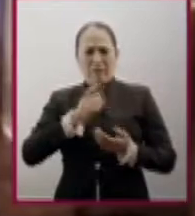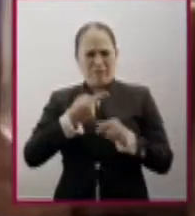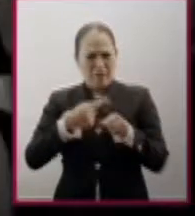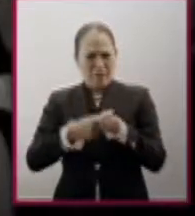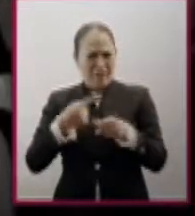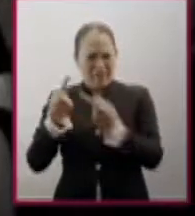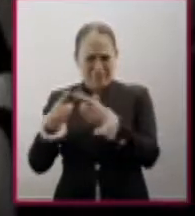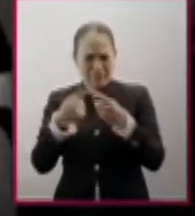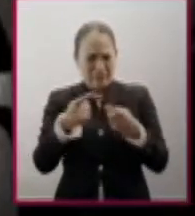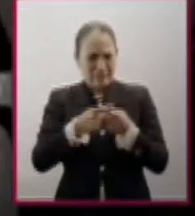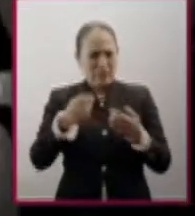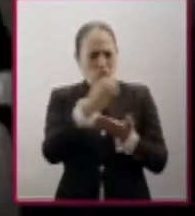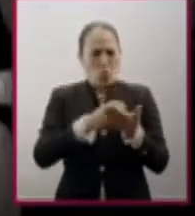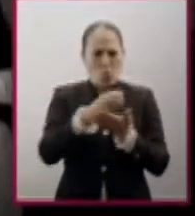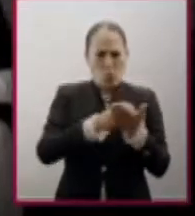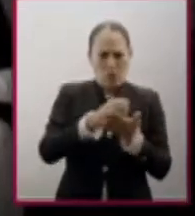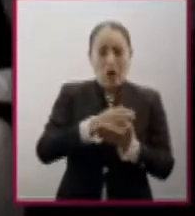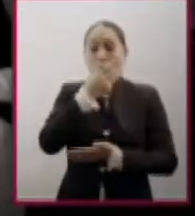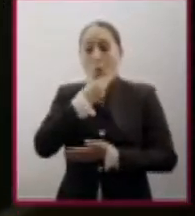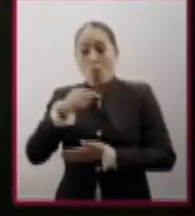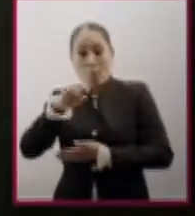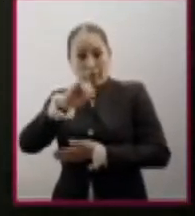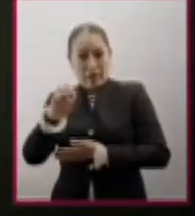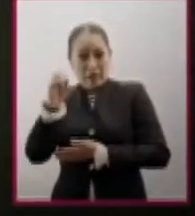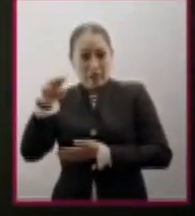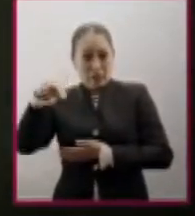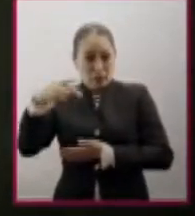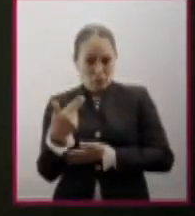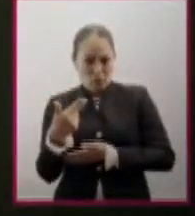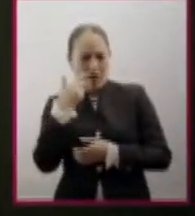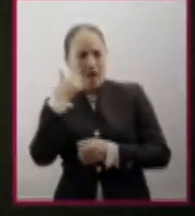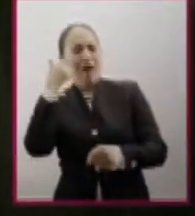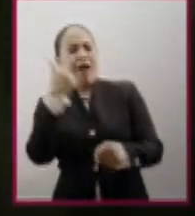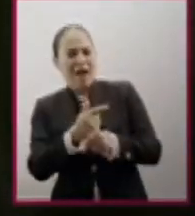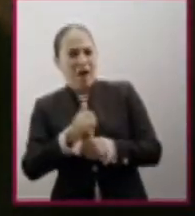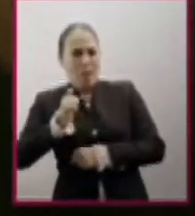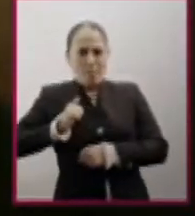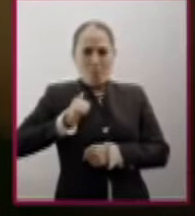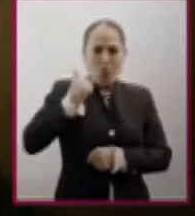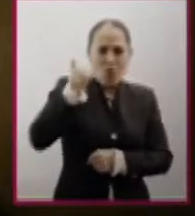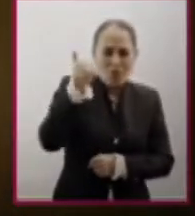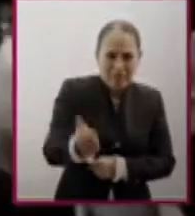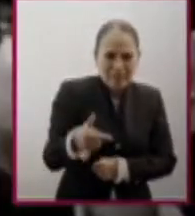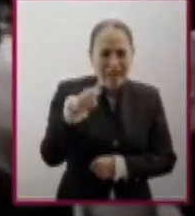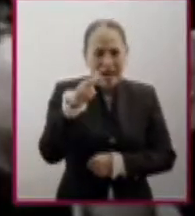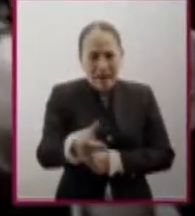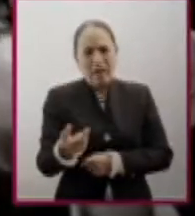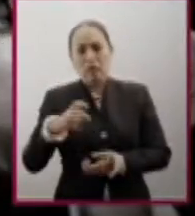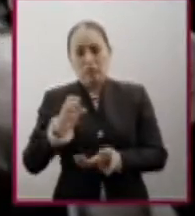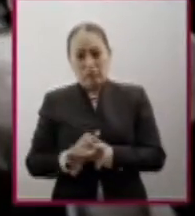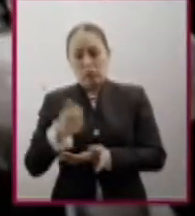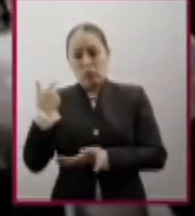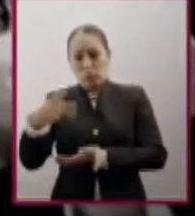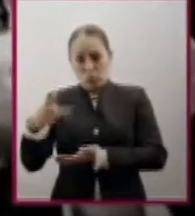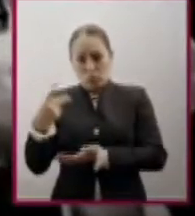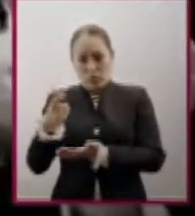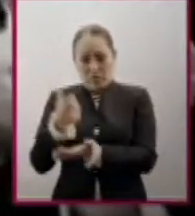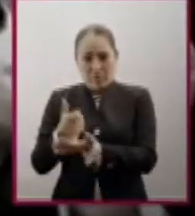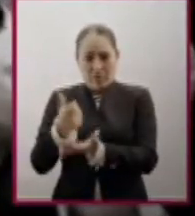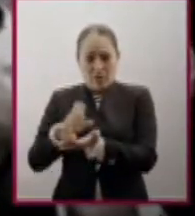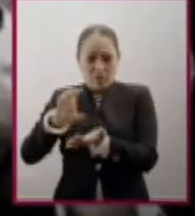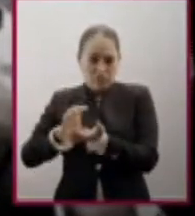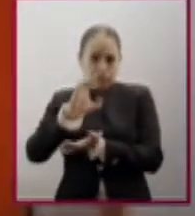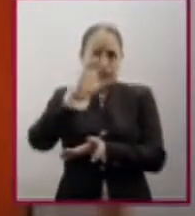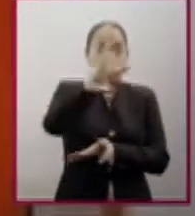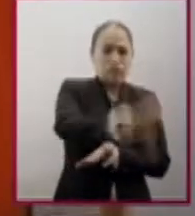enfermedades. Aquí es donde John S. Pemberton vio una oportunidad de sacar provecho de su profesión e invirtió todo su dinero en